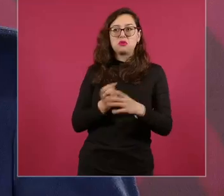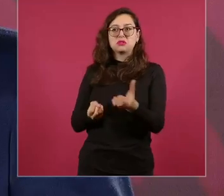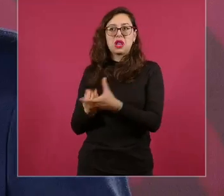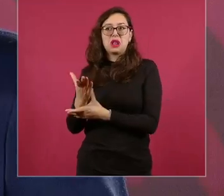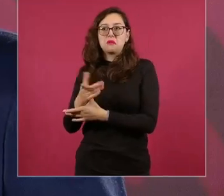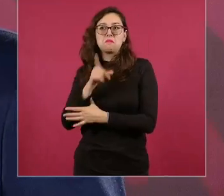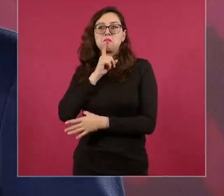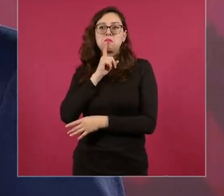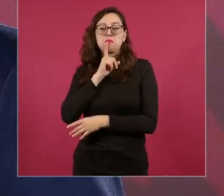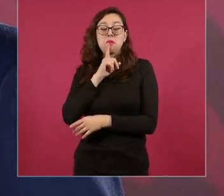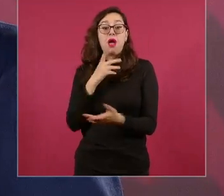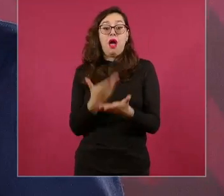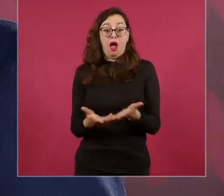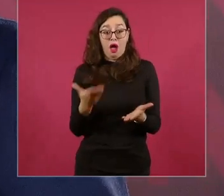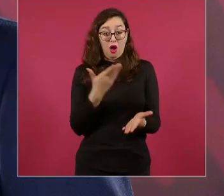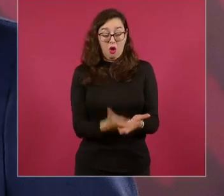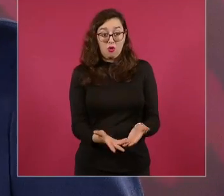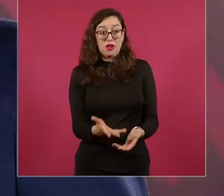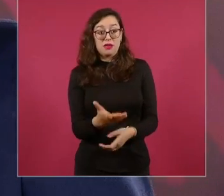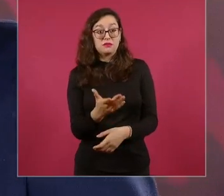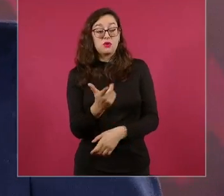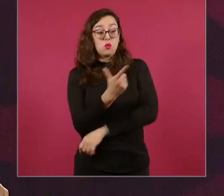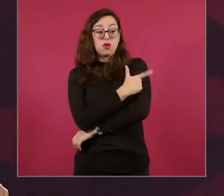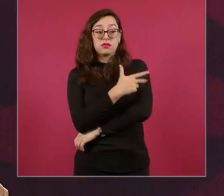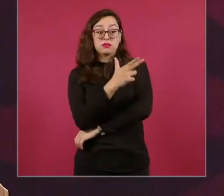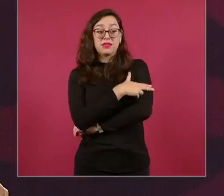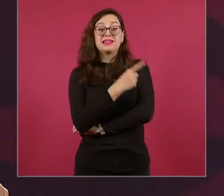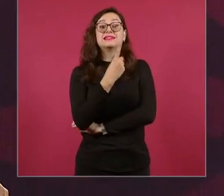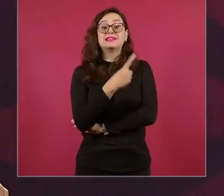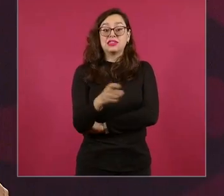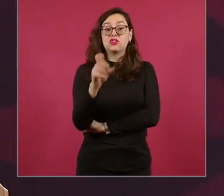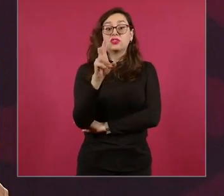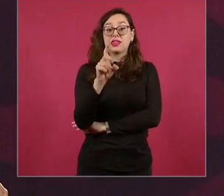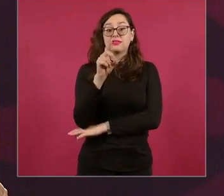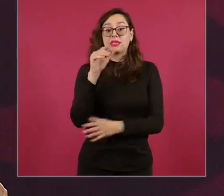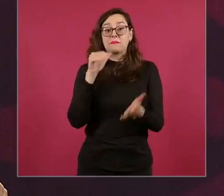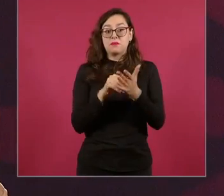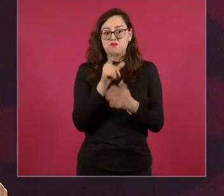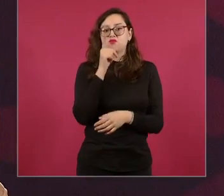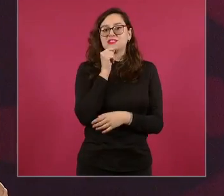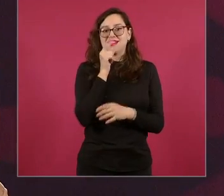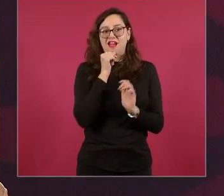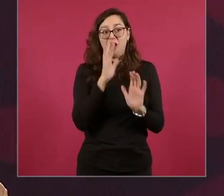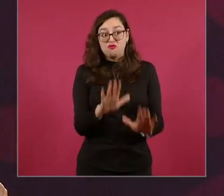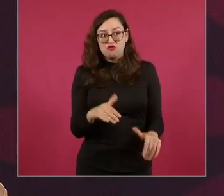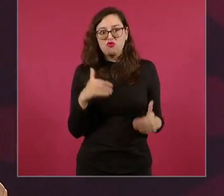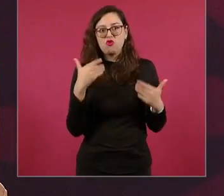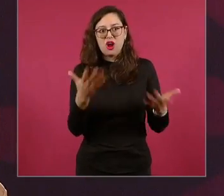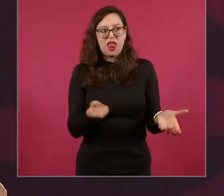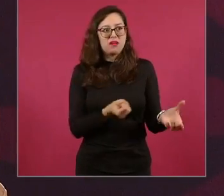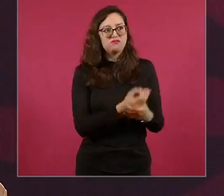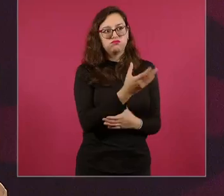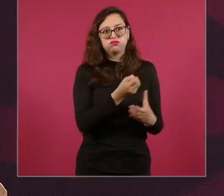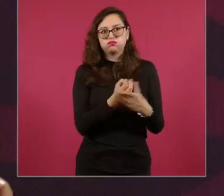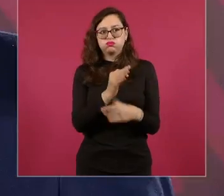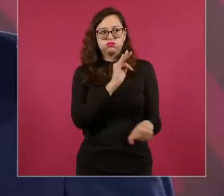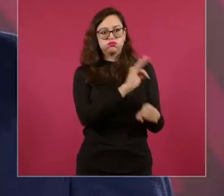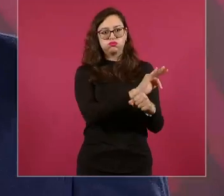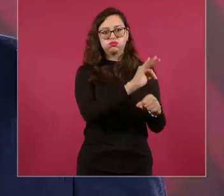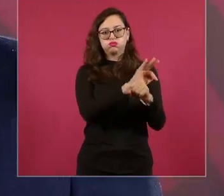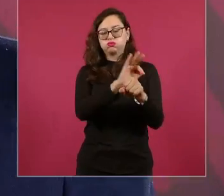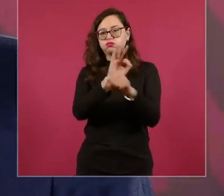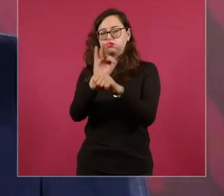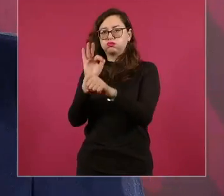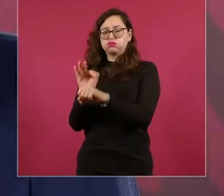Guardia Nacional son 130 mil elementos la Policía Federal yo creo